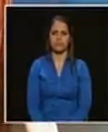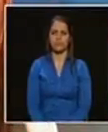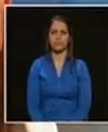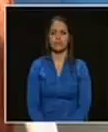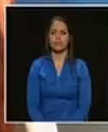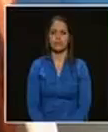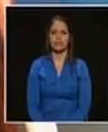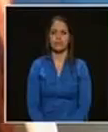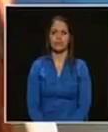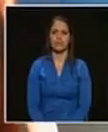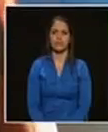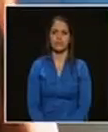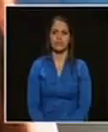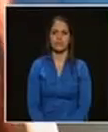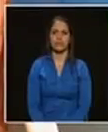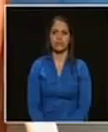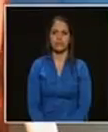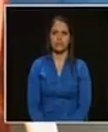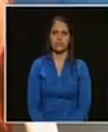oyentes.